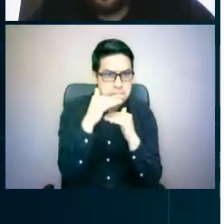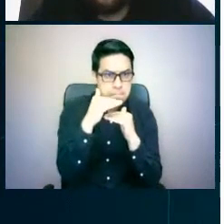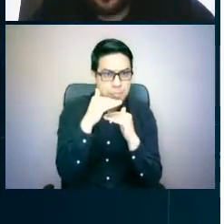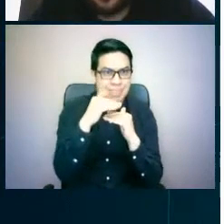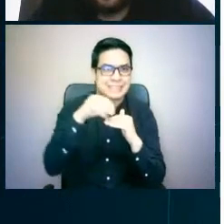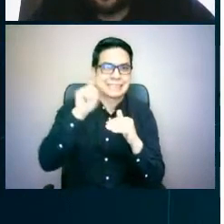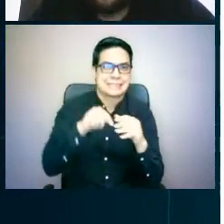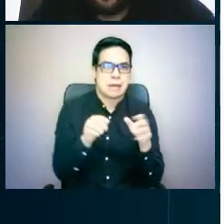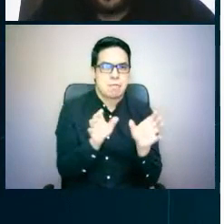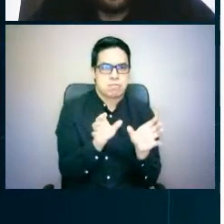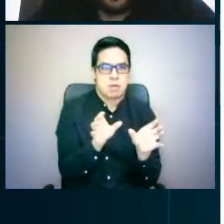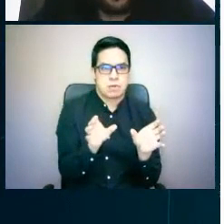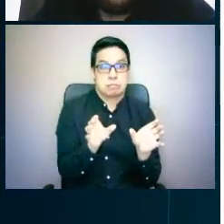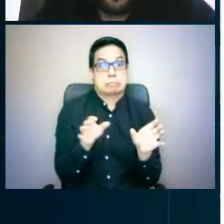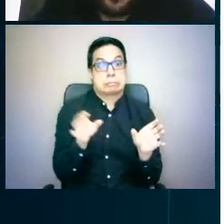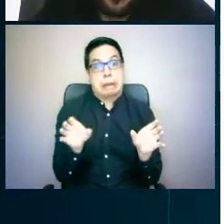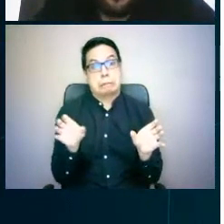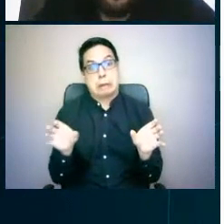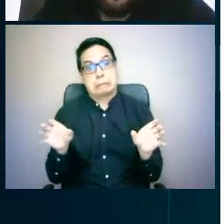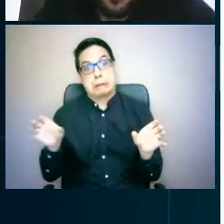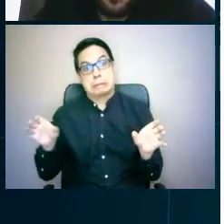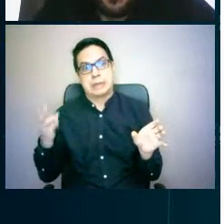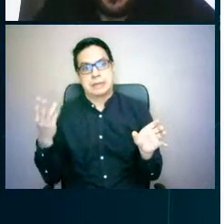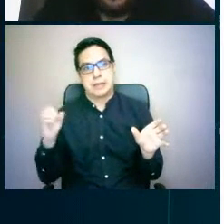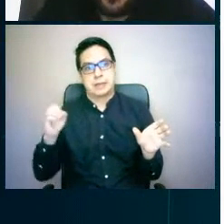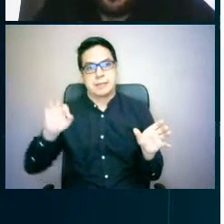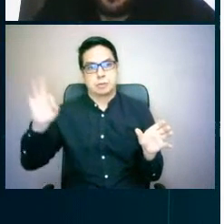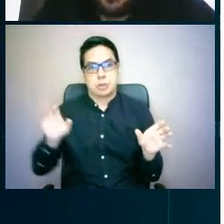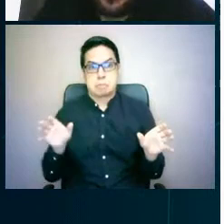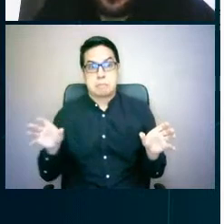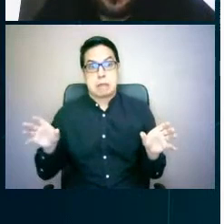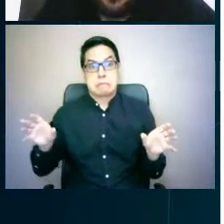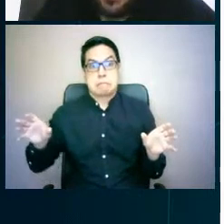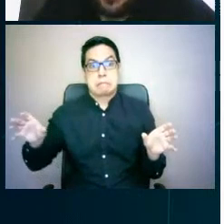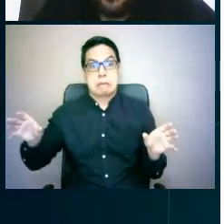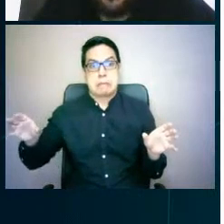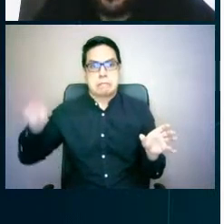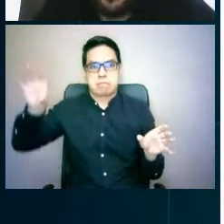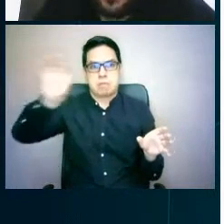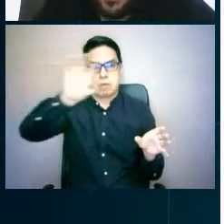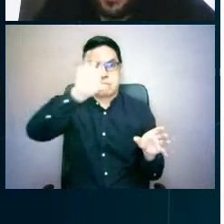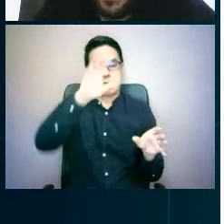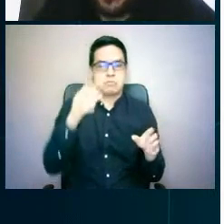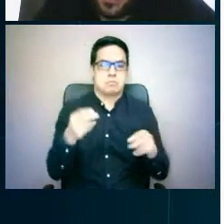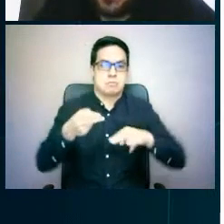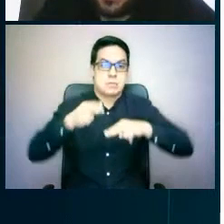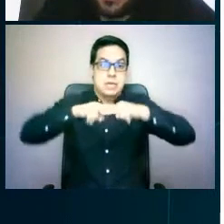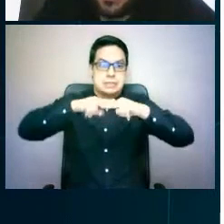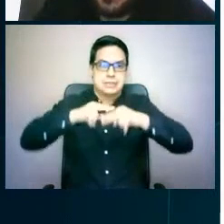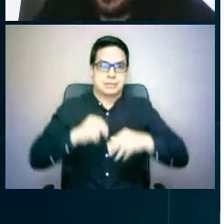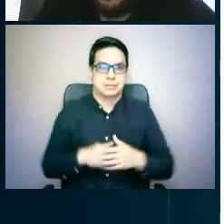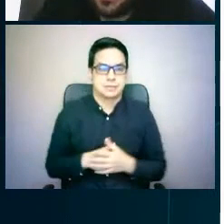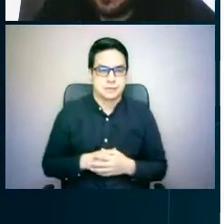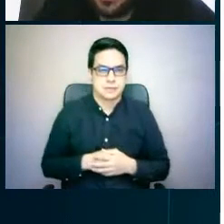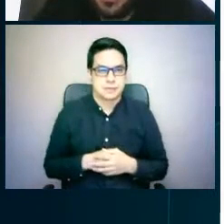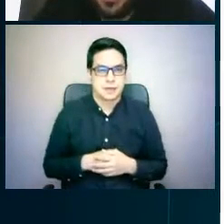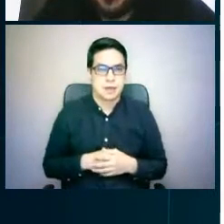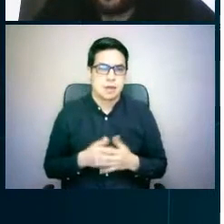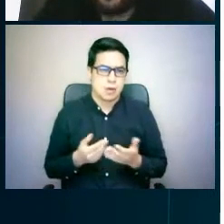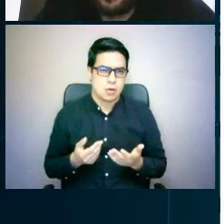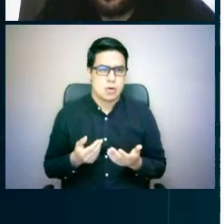ese aumento de las dimensiones del 30% que les mencionaba anteriormente con Hitachi y